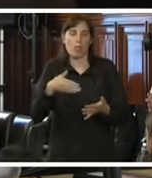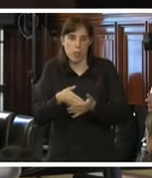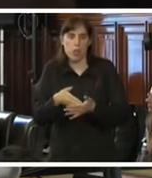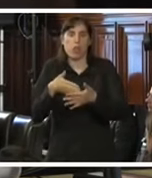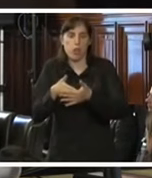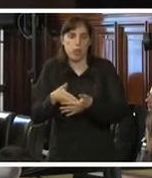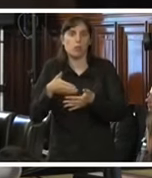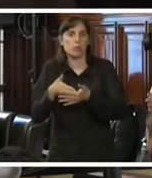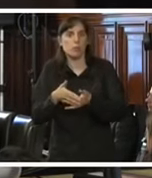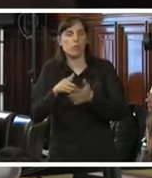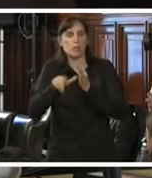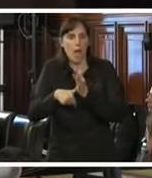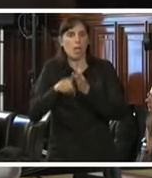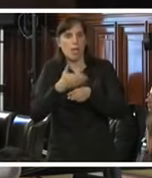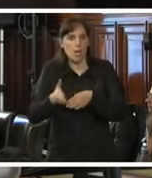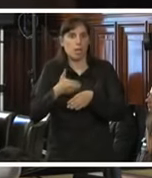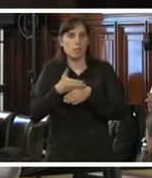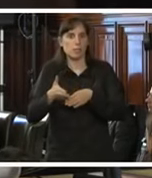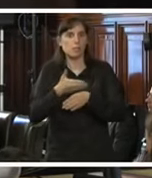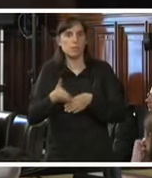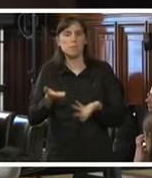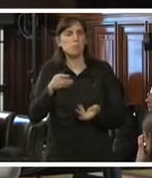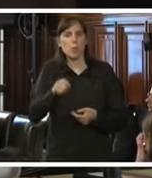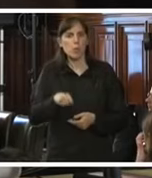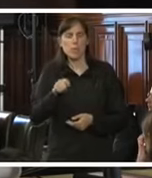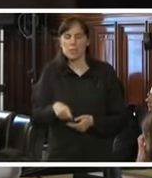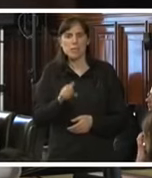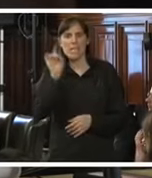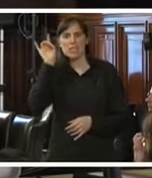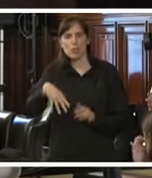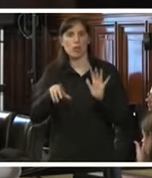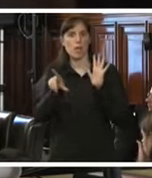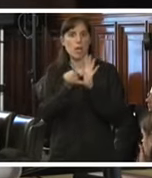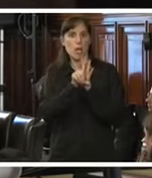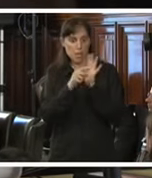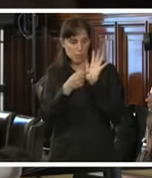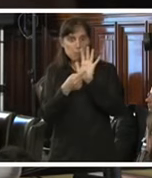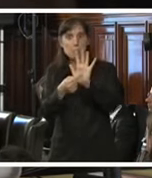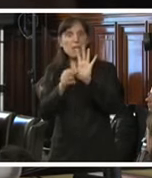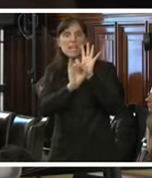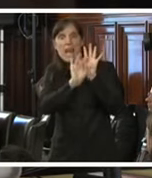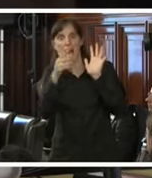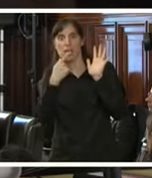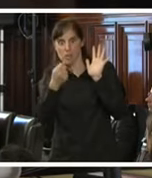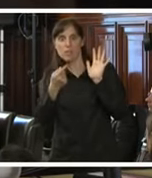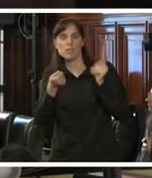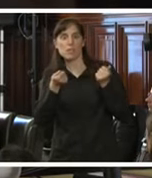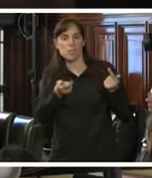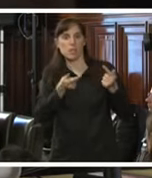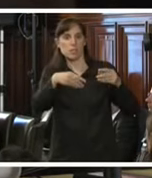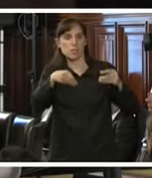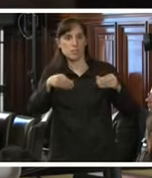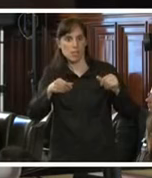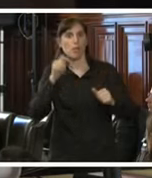dilatorias con aquiescencia magistrados que no están pudiendo detener este despropósito de seguir discutiendo algo que ya la Corte